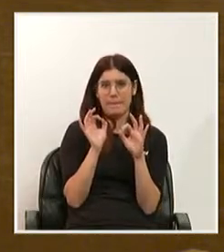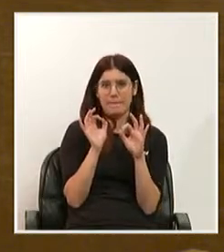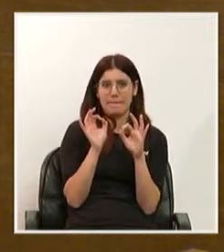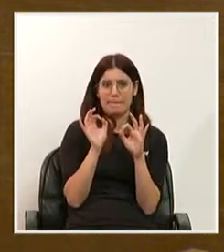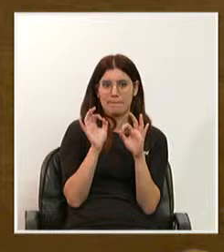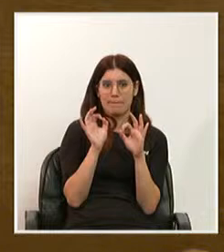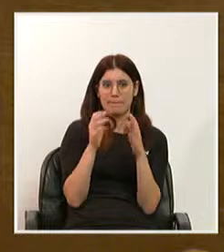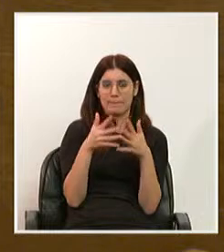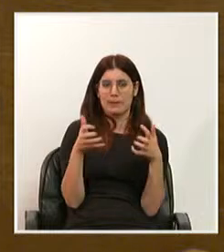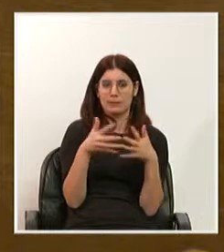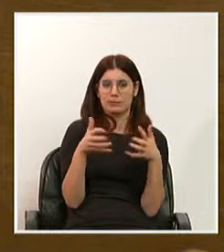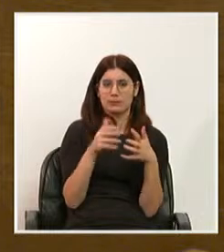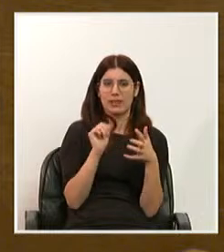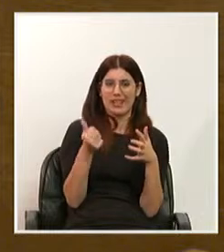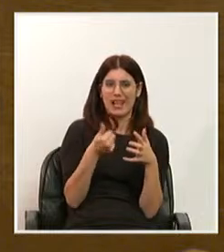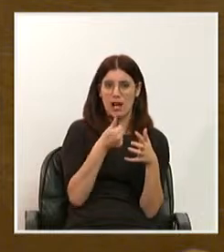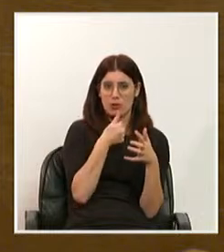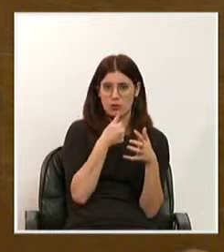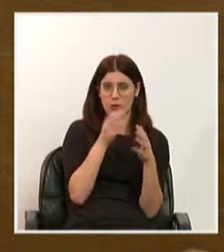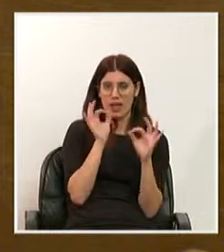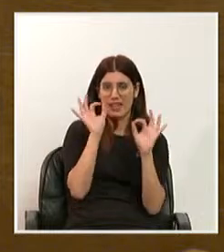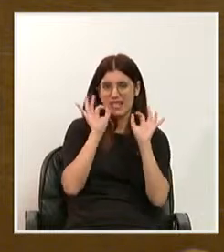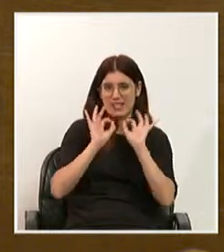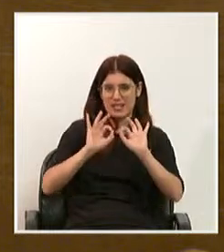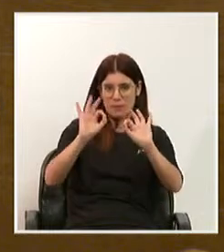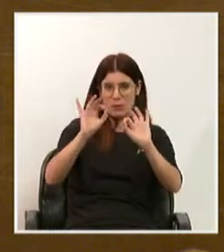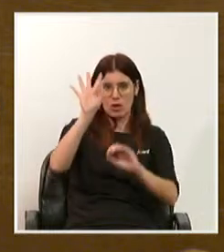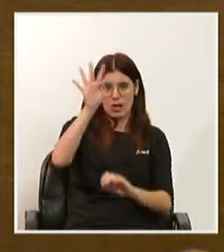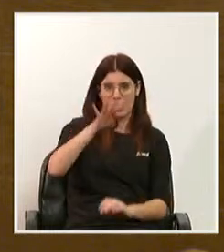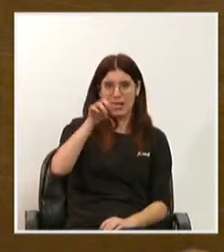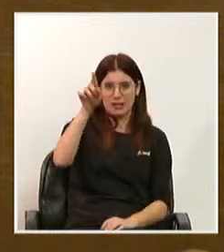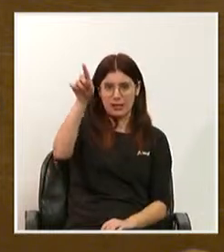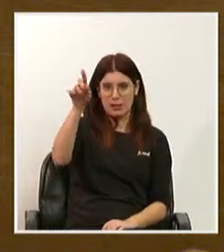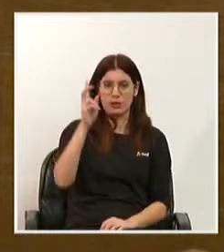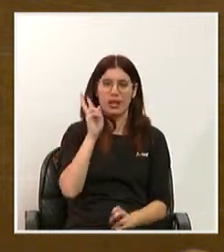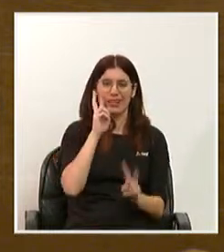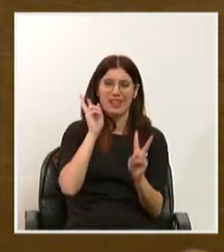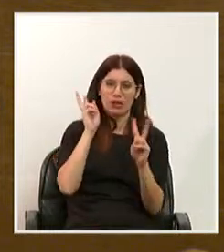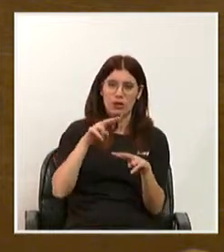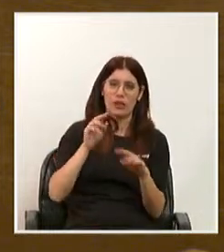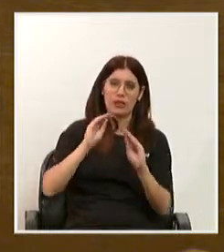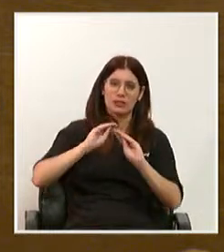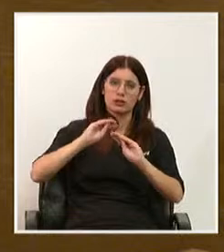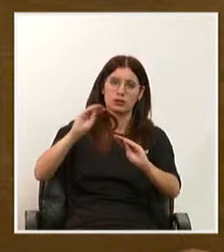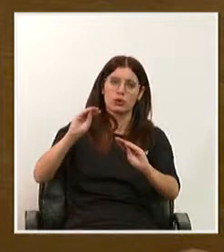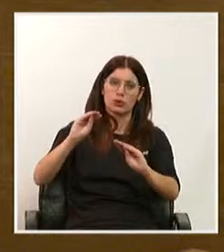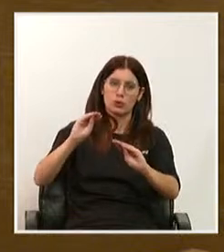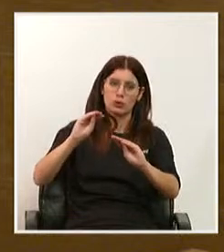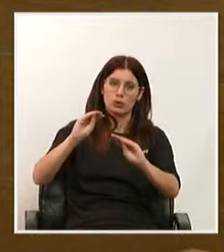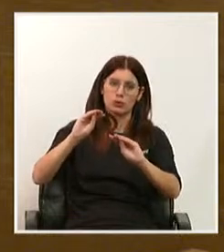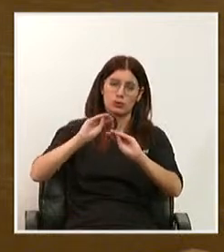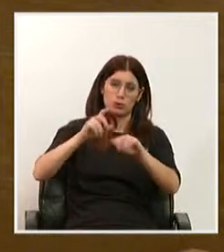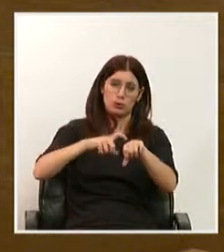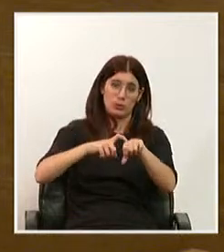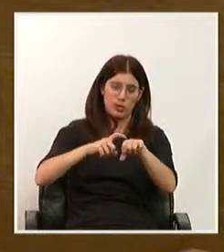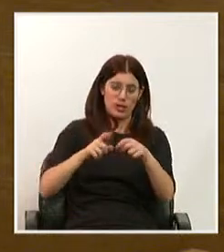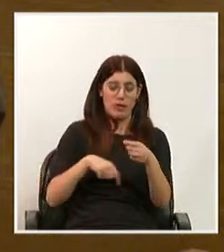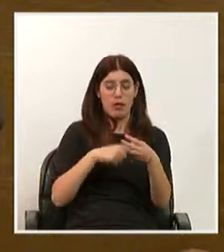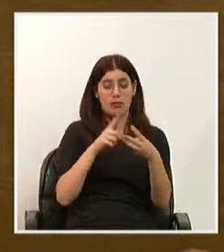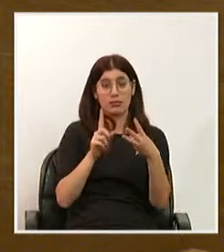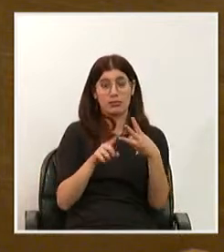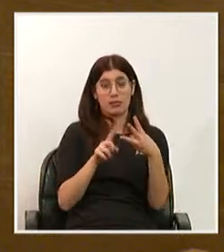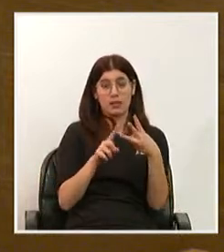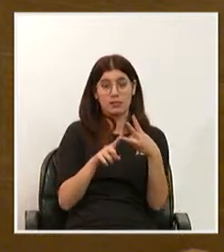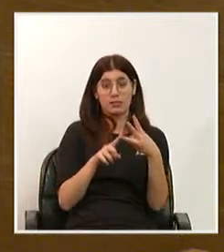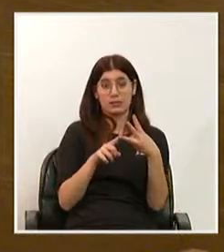texto una cláusula de excepción a Cataluña que reconozca su singularidad tres en un rincón